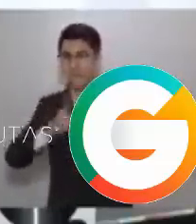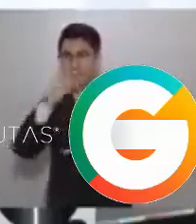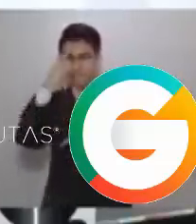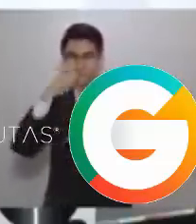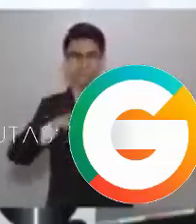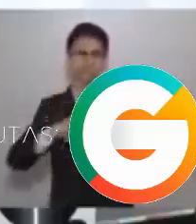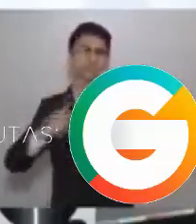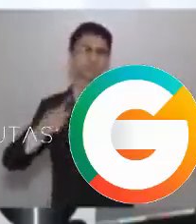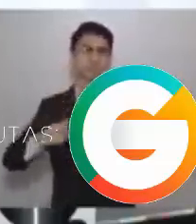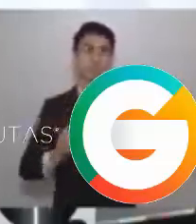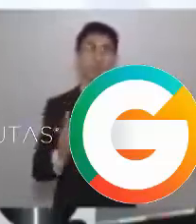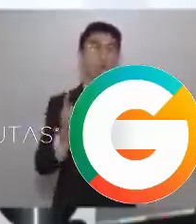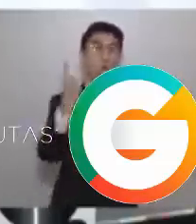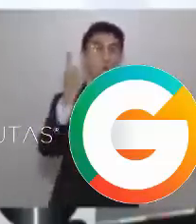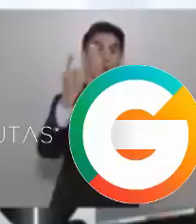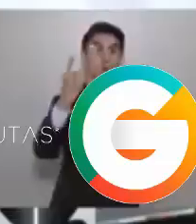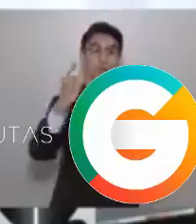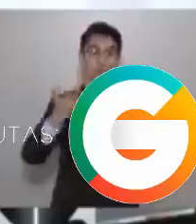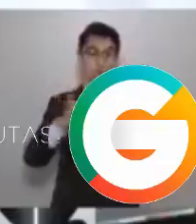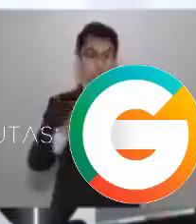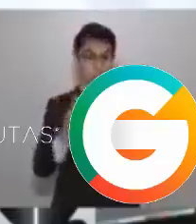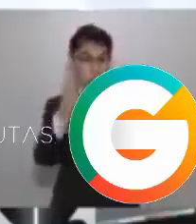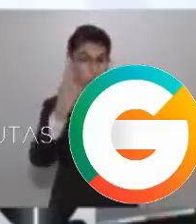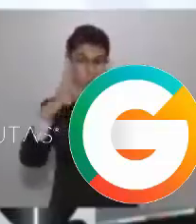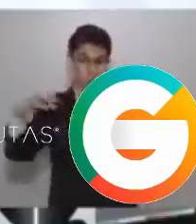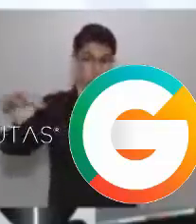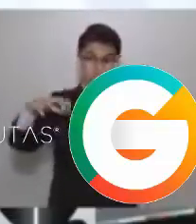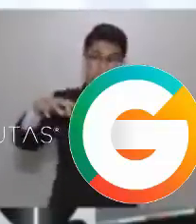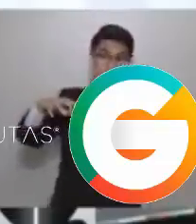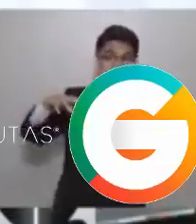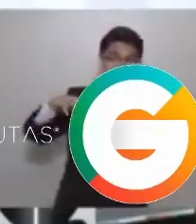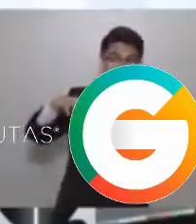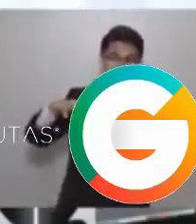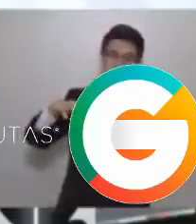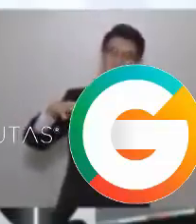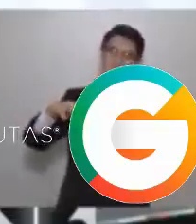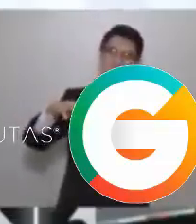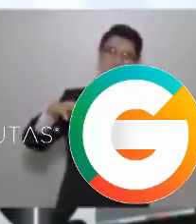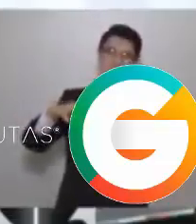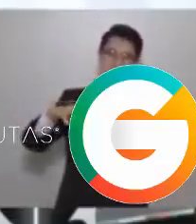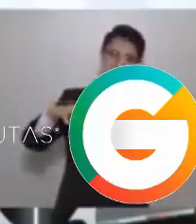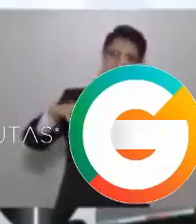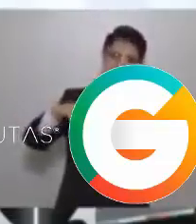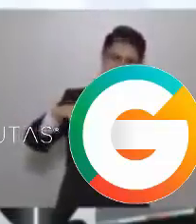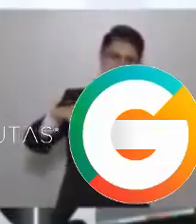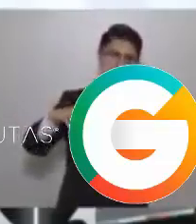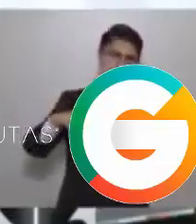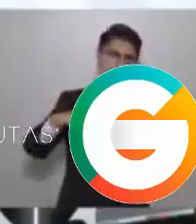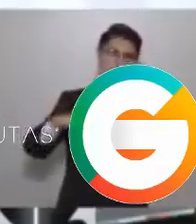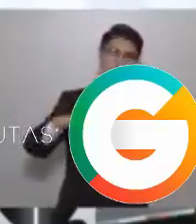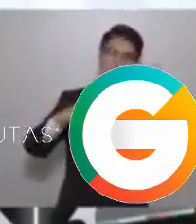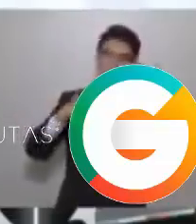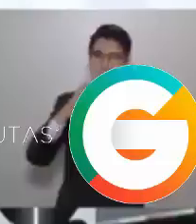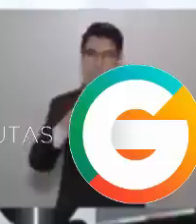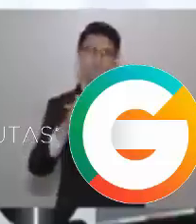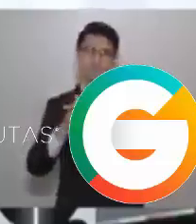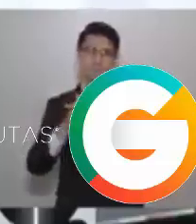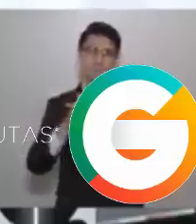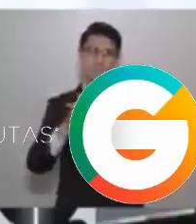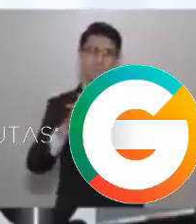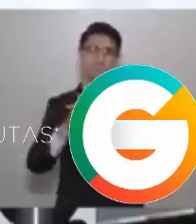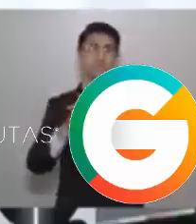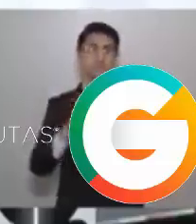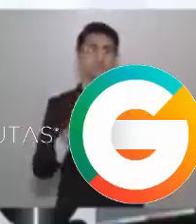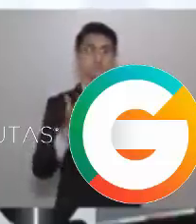de inteligencia se cuentan datos que se dedicaba al narcotráfico. De igual forma, existen antecedentes de víctimas